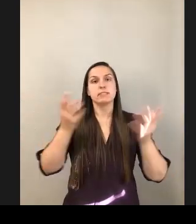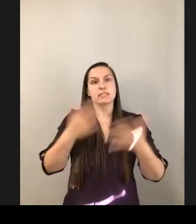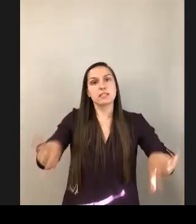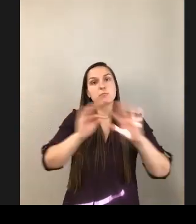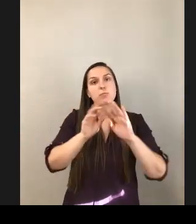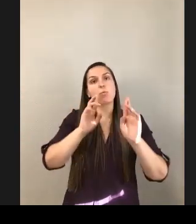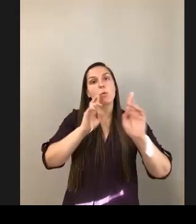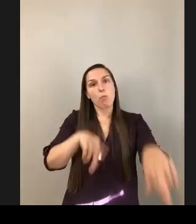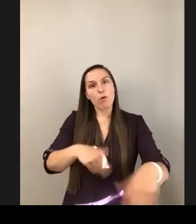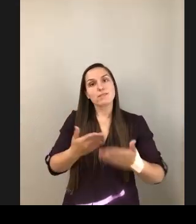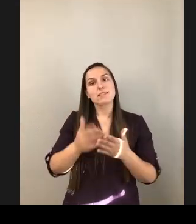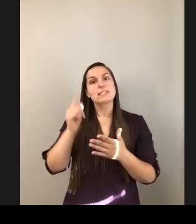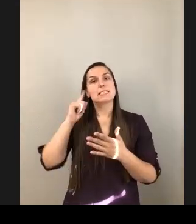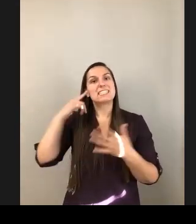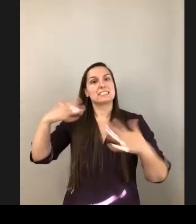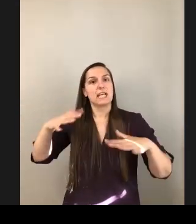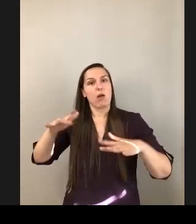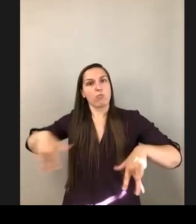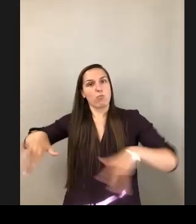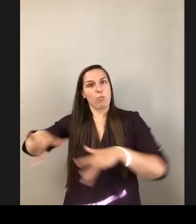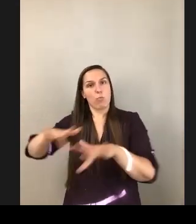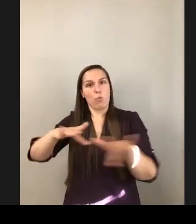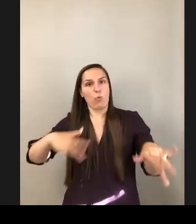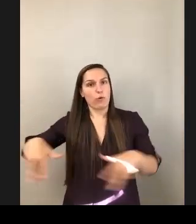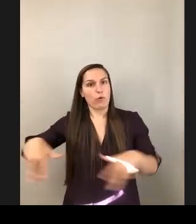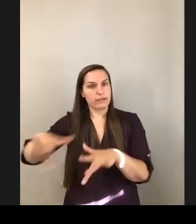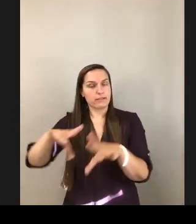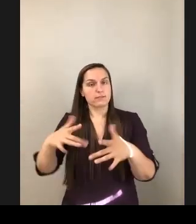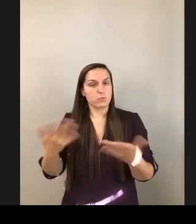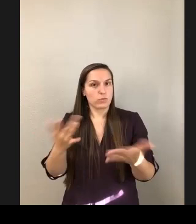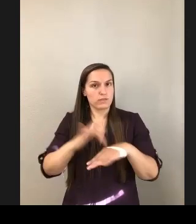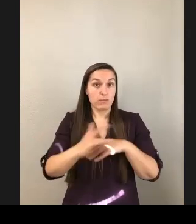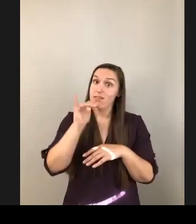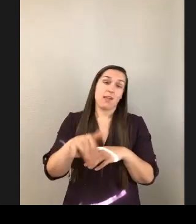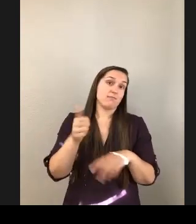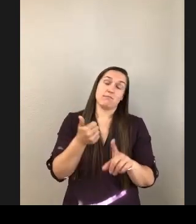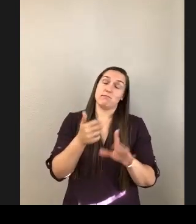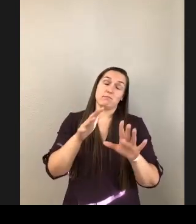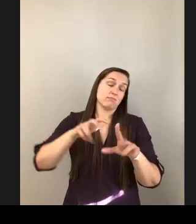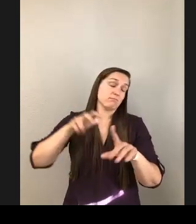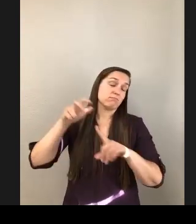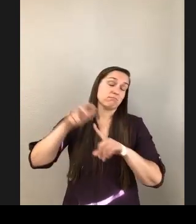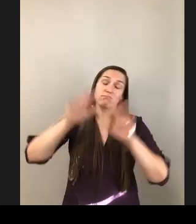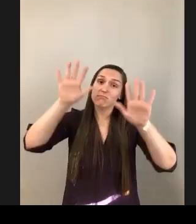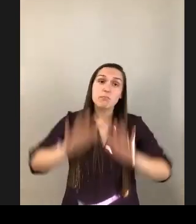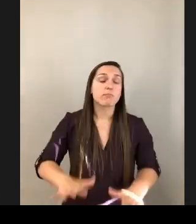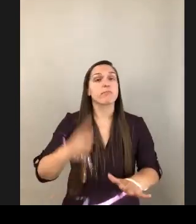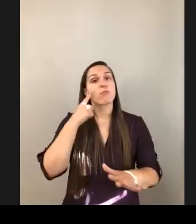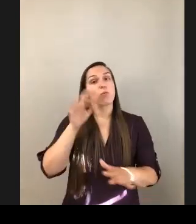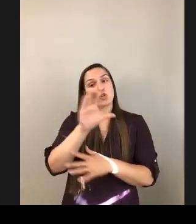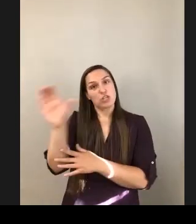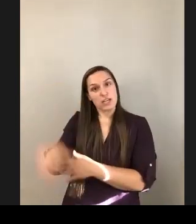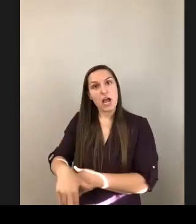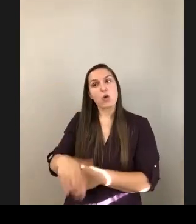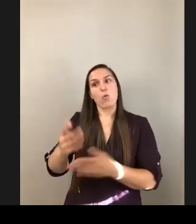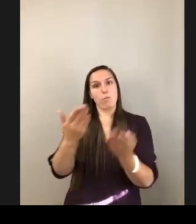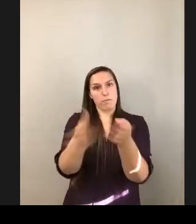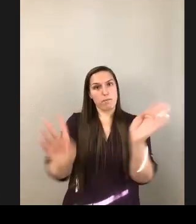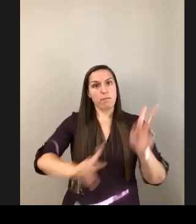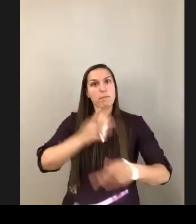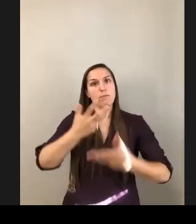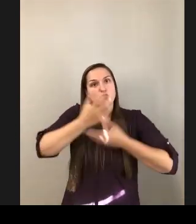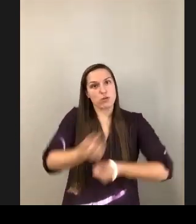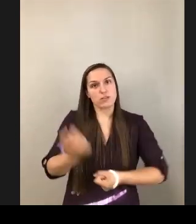y repasamos los reportes y audio que tenemos y eso ha sido muy excelente en Chicago en cuanto